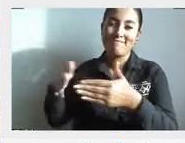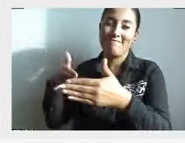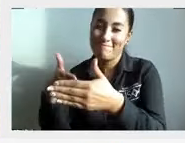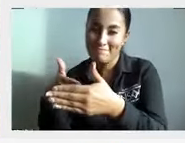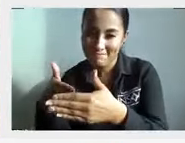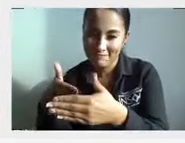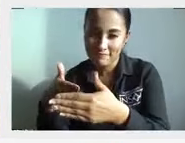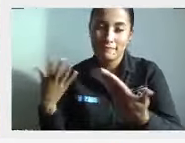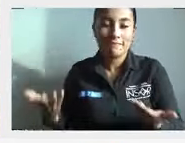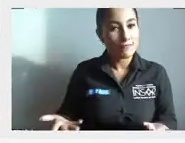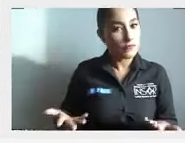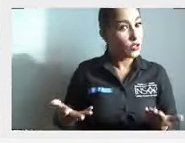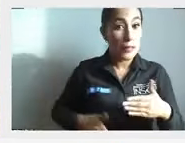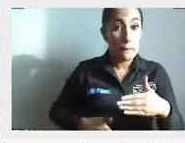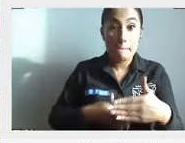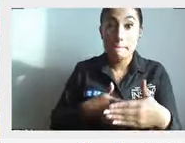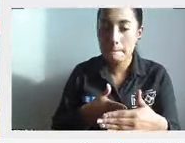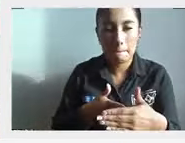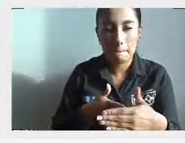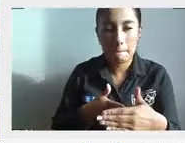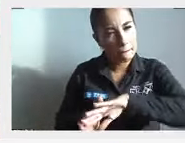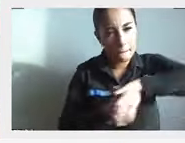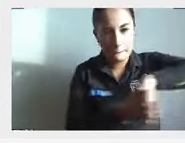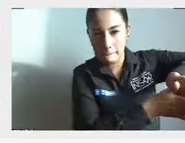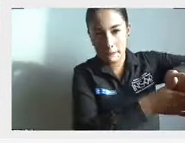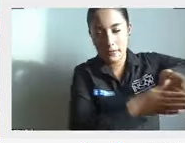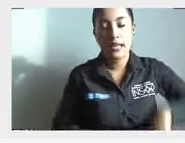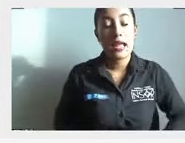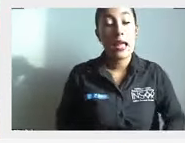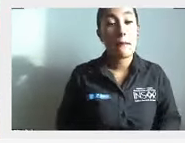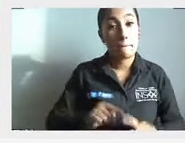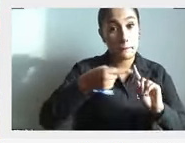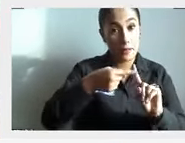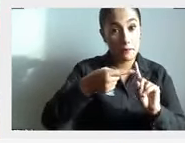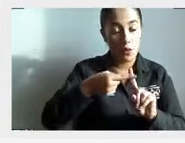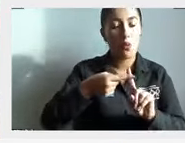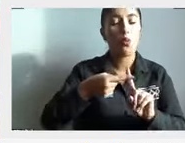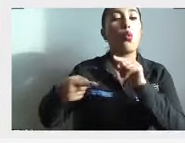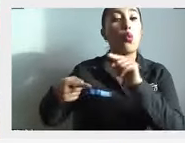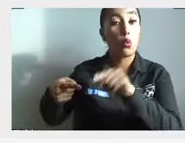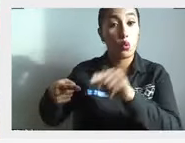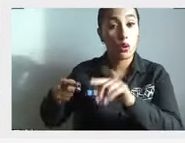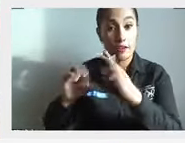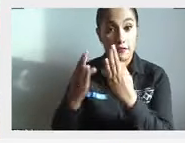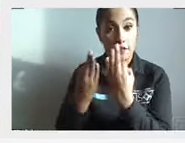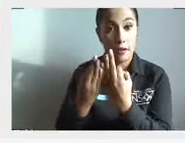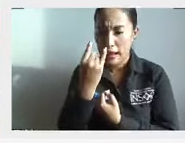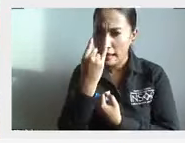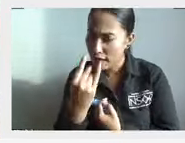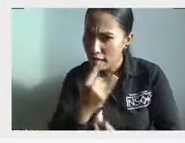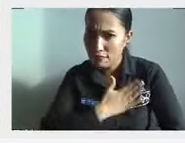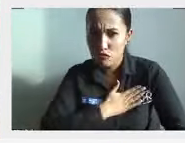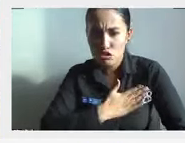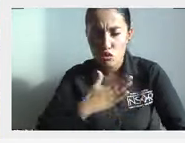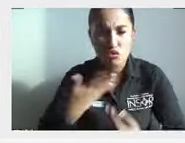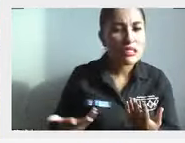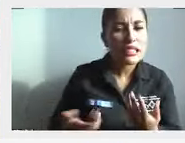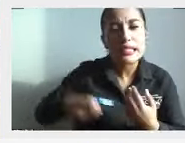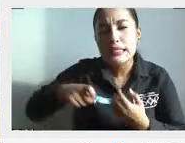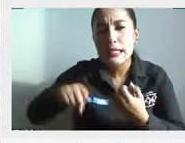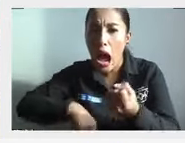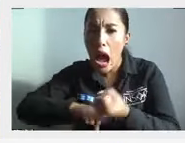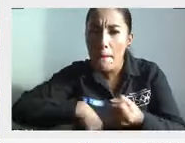momento de generar esa interacción. Entonces, primero que todo, reconocer ese interés de poder apoyar los procesos